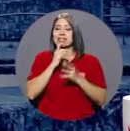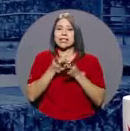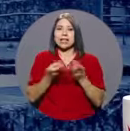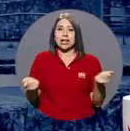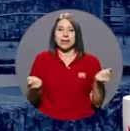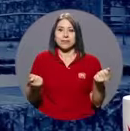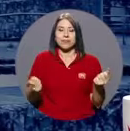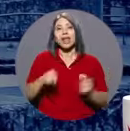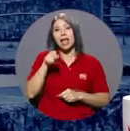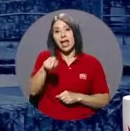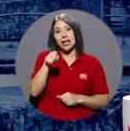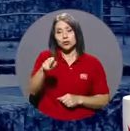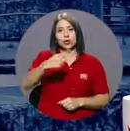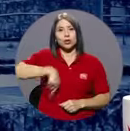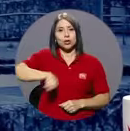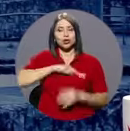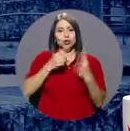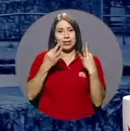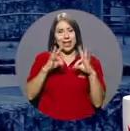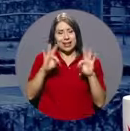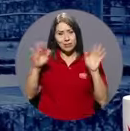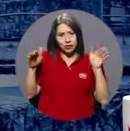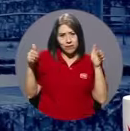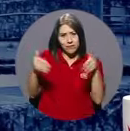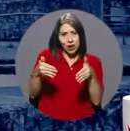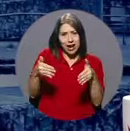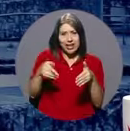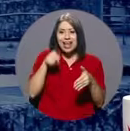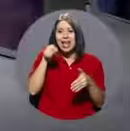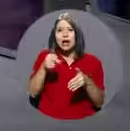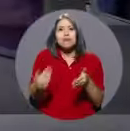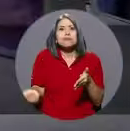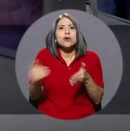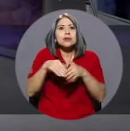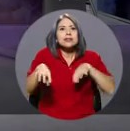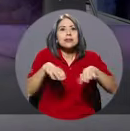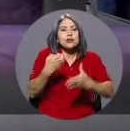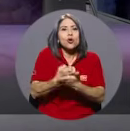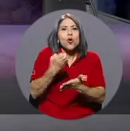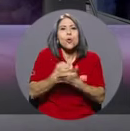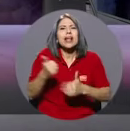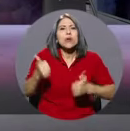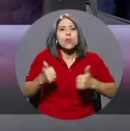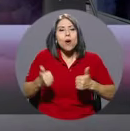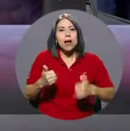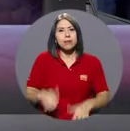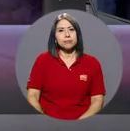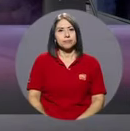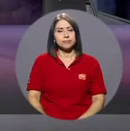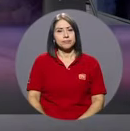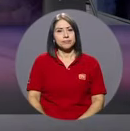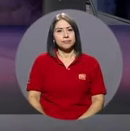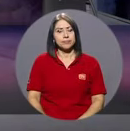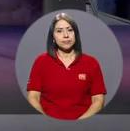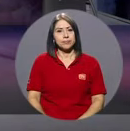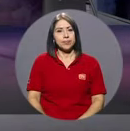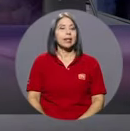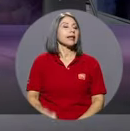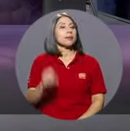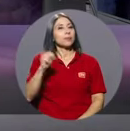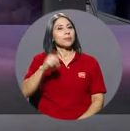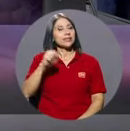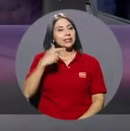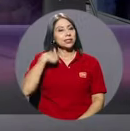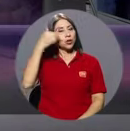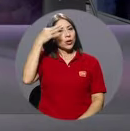es a lo que nosotros trataríamos de enfocar en cuál sería esa reactivación que el país requiere. Sí, yo creo que hay